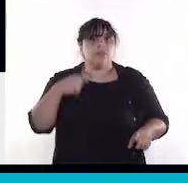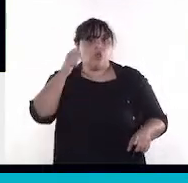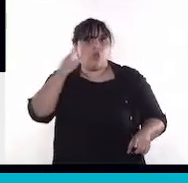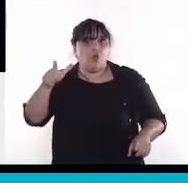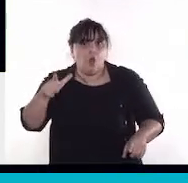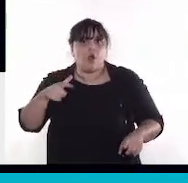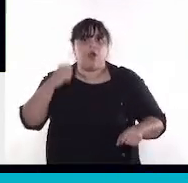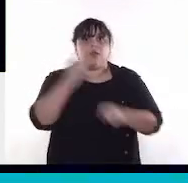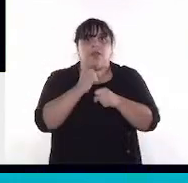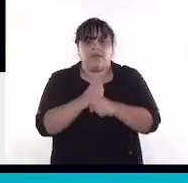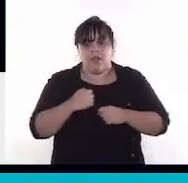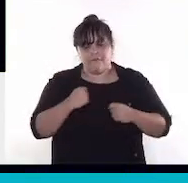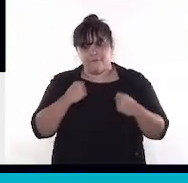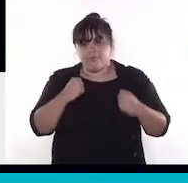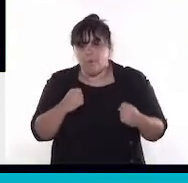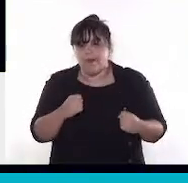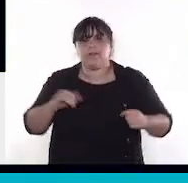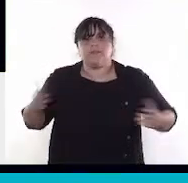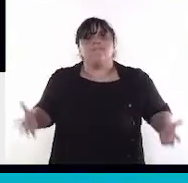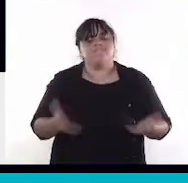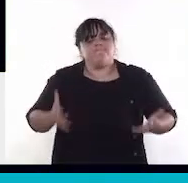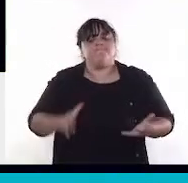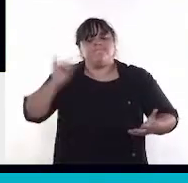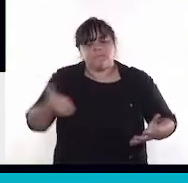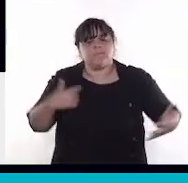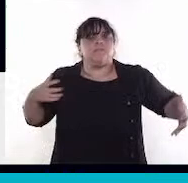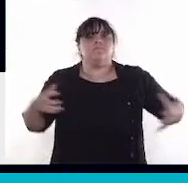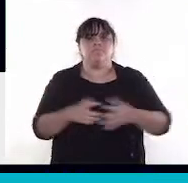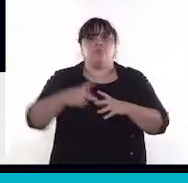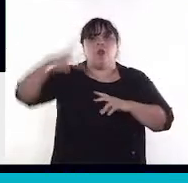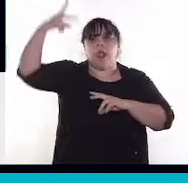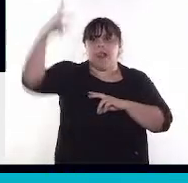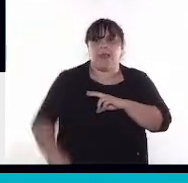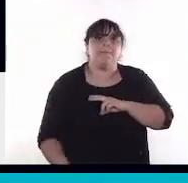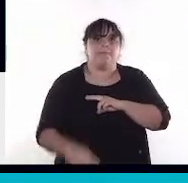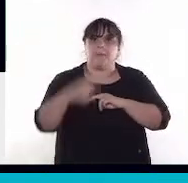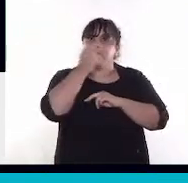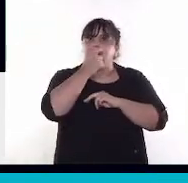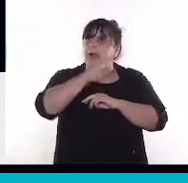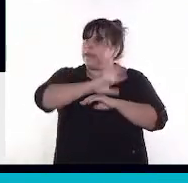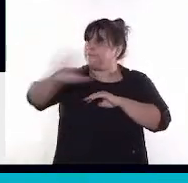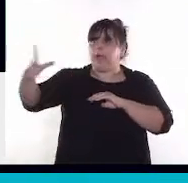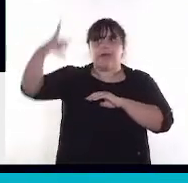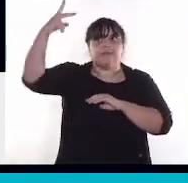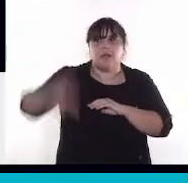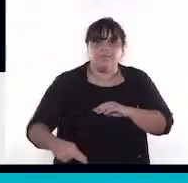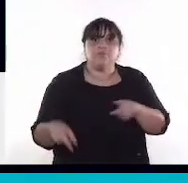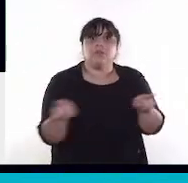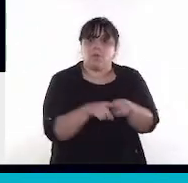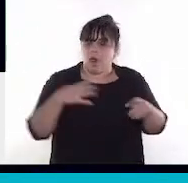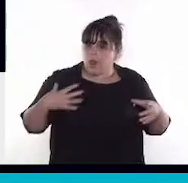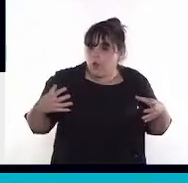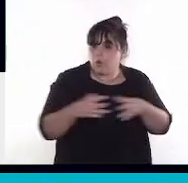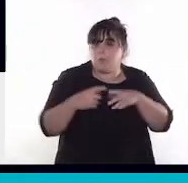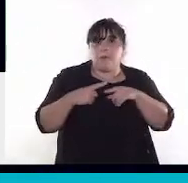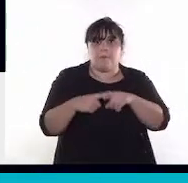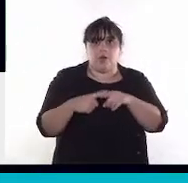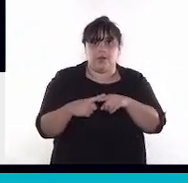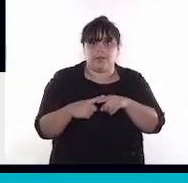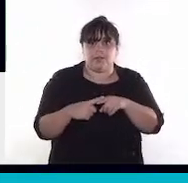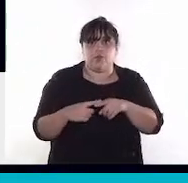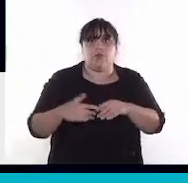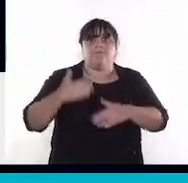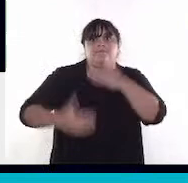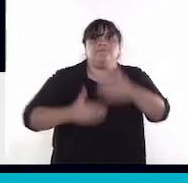fuerza necesaria y el impulso militante de ponerle un límite a Macri, así como nuestra fuerza política desarrolló